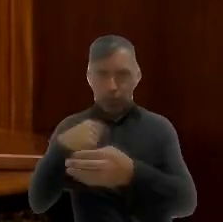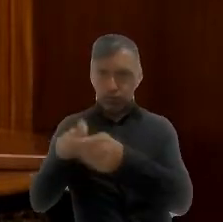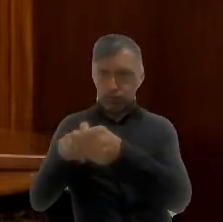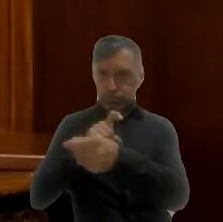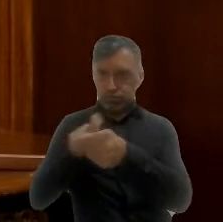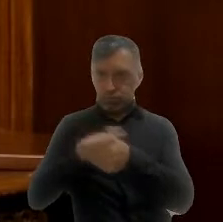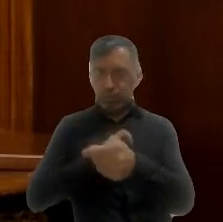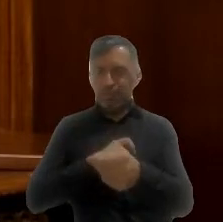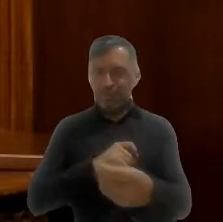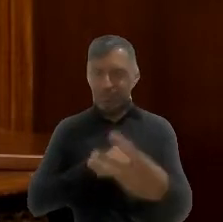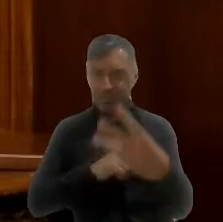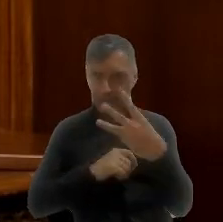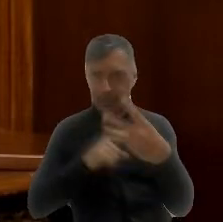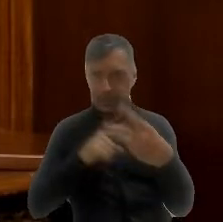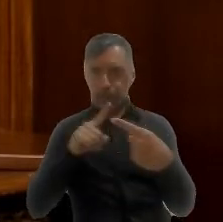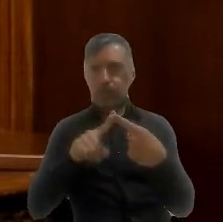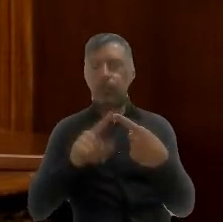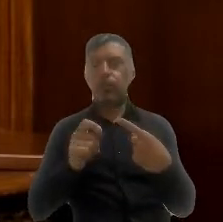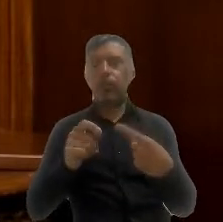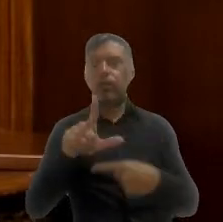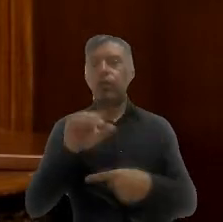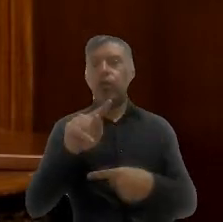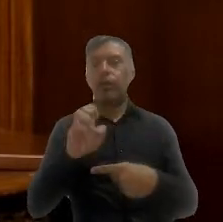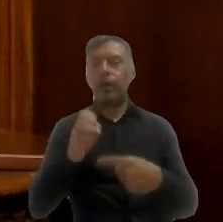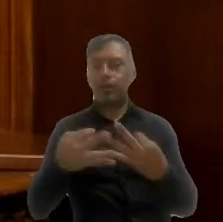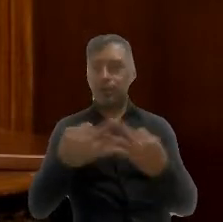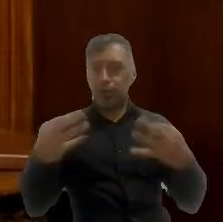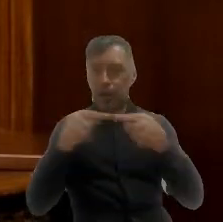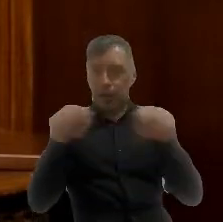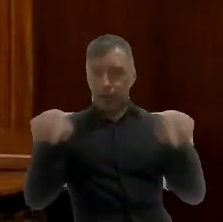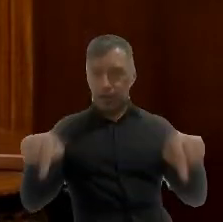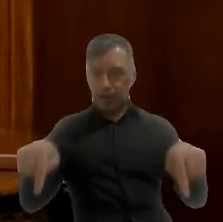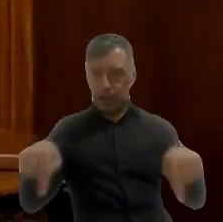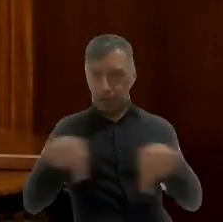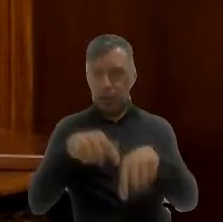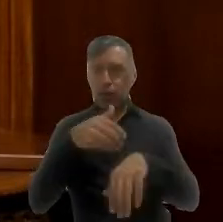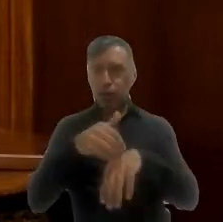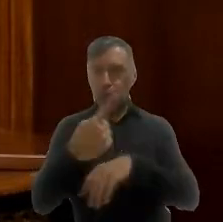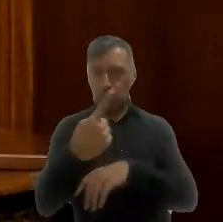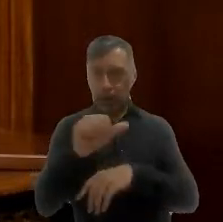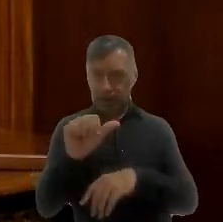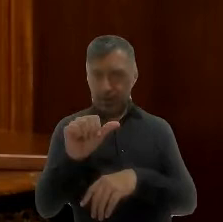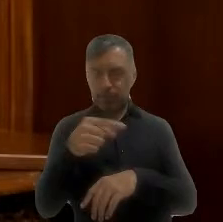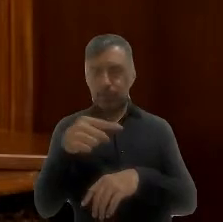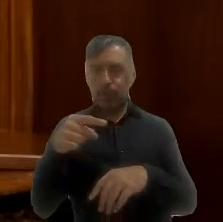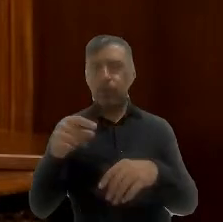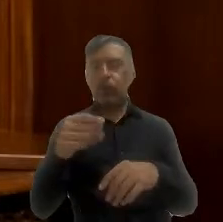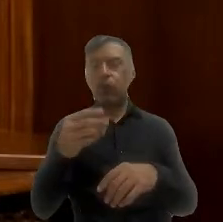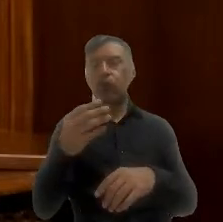lote 1-A, con una superficie de